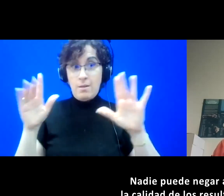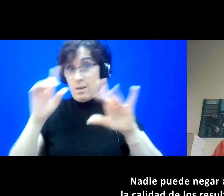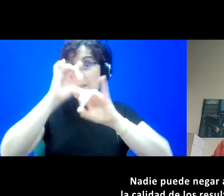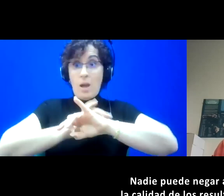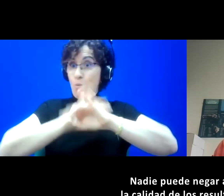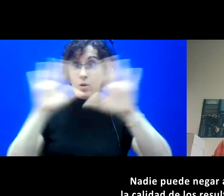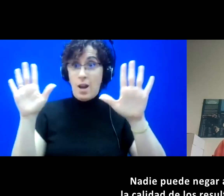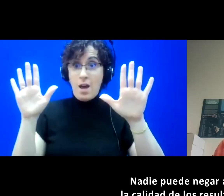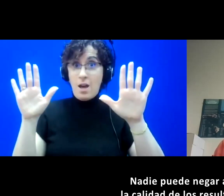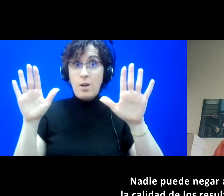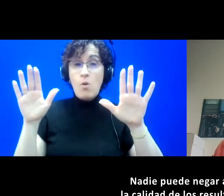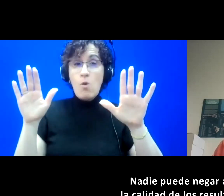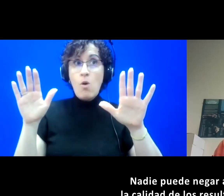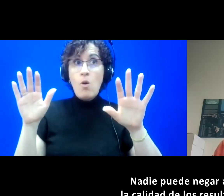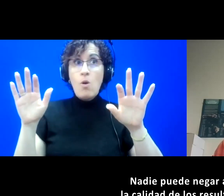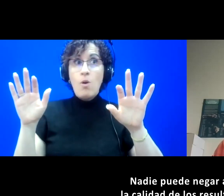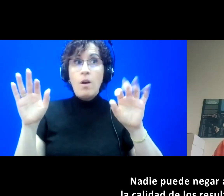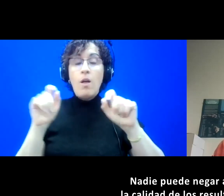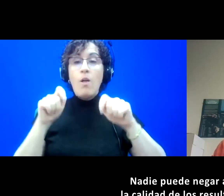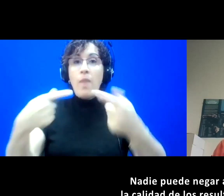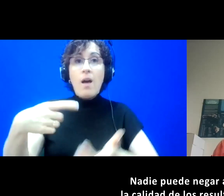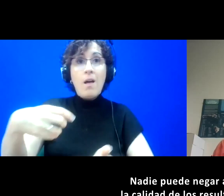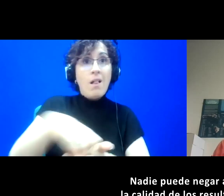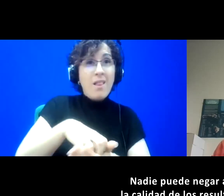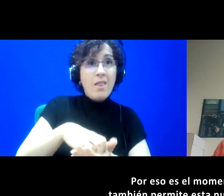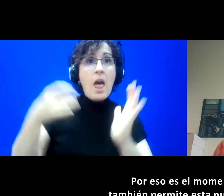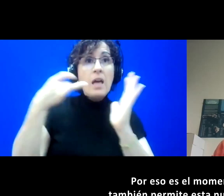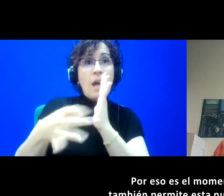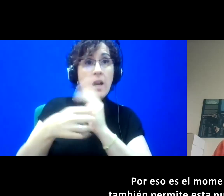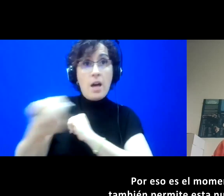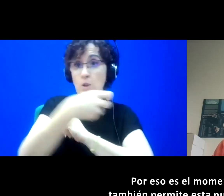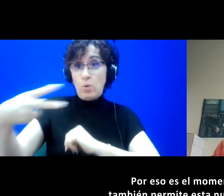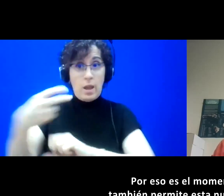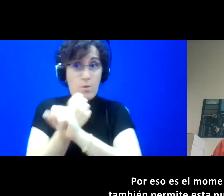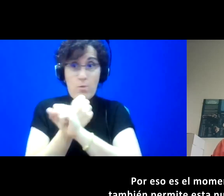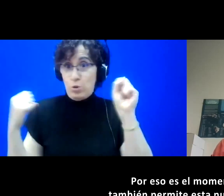la calidad de los resultados. Por eso es